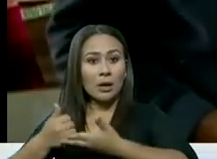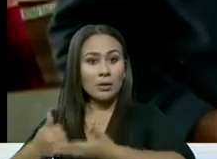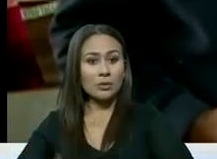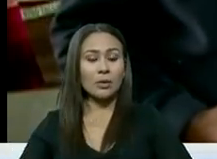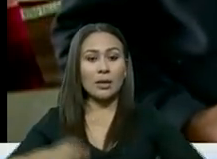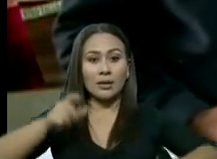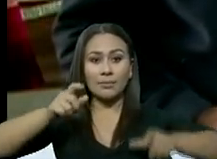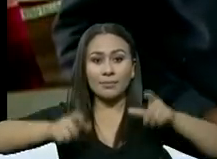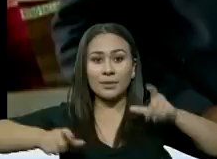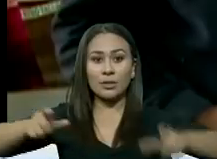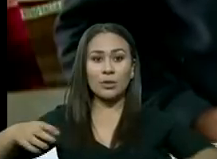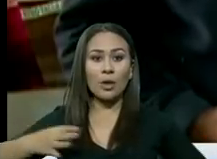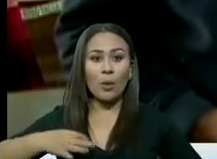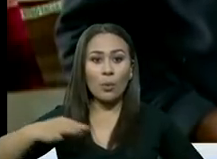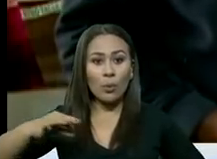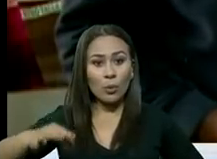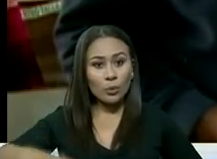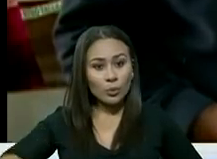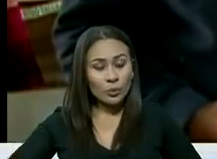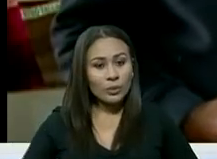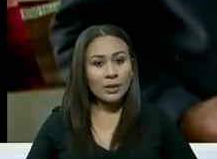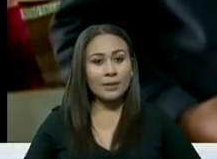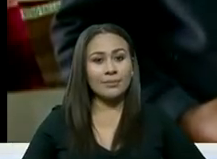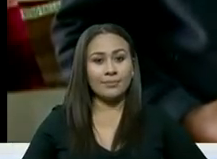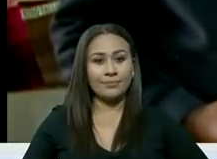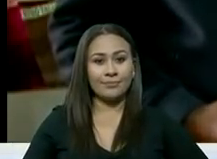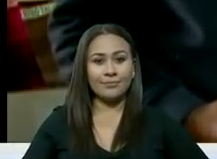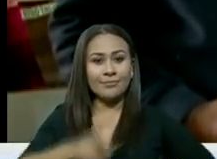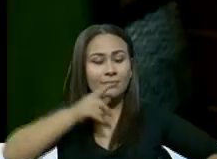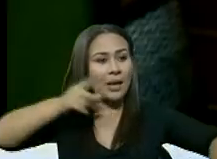gente voluntaria, de gente misionera que llegaron acá,